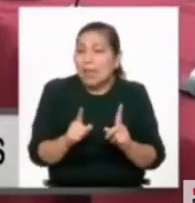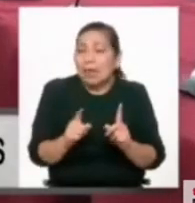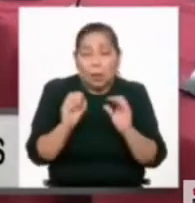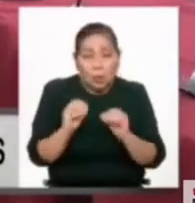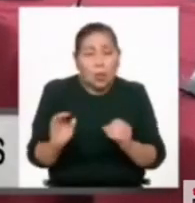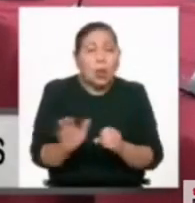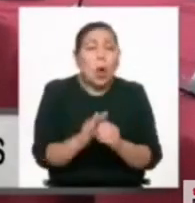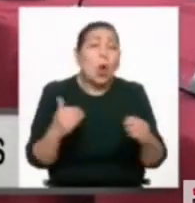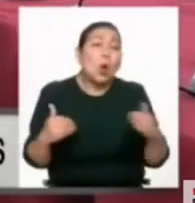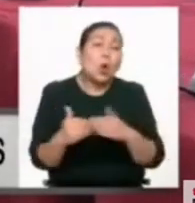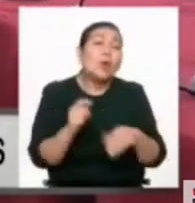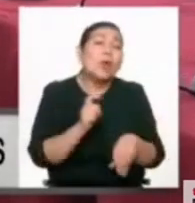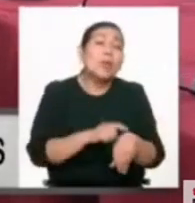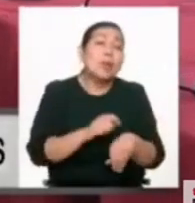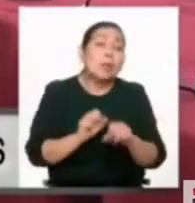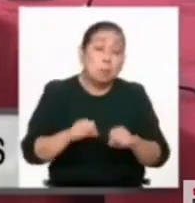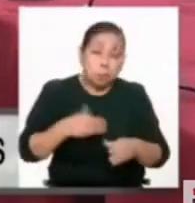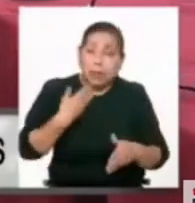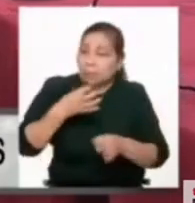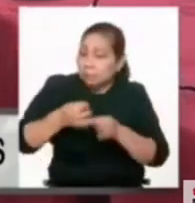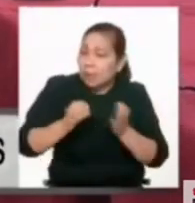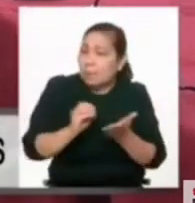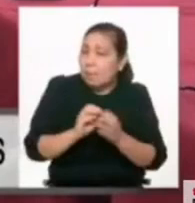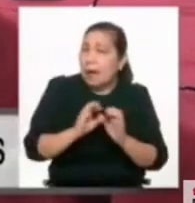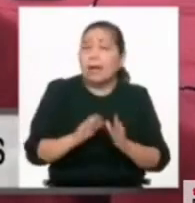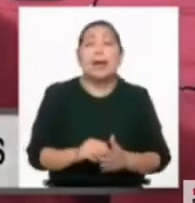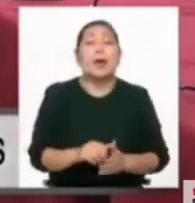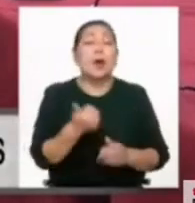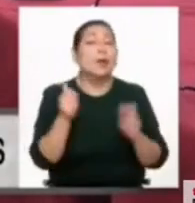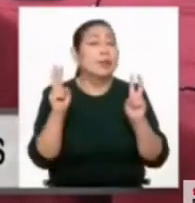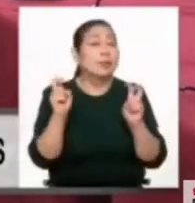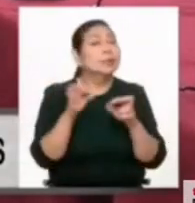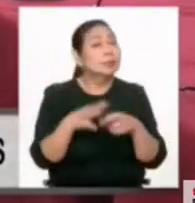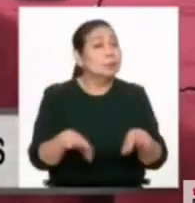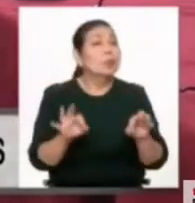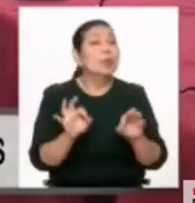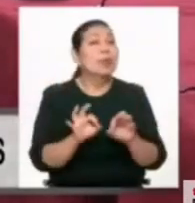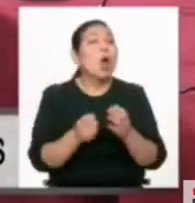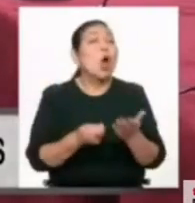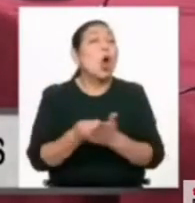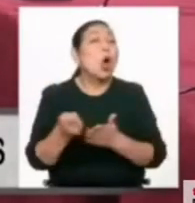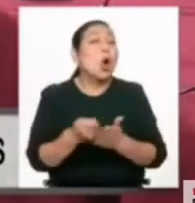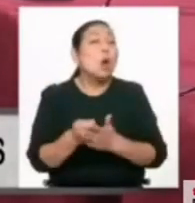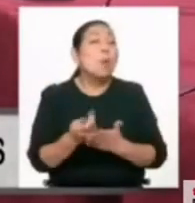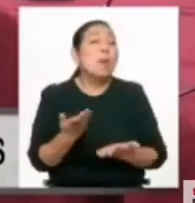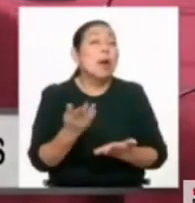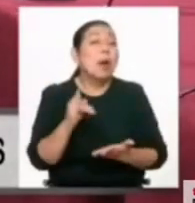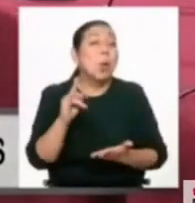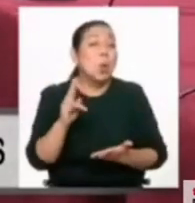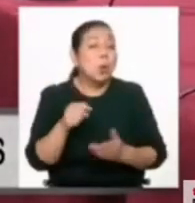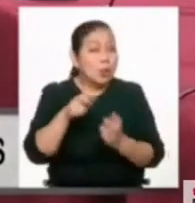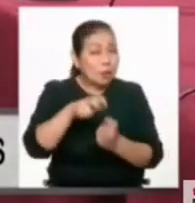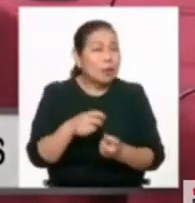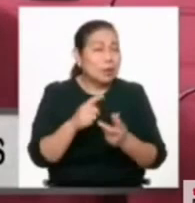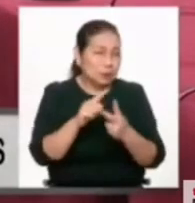acciones concretas a corto plazo, por favor, si nos pudiera precisar. Y si me permite, también otro tema importante es sobre la compra de fertilizantes en el sector